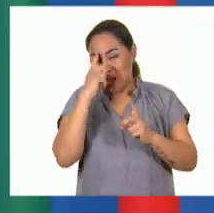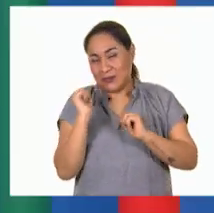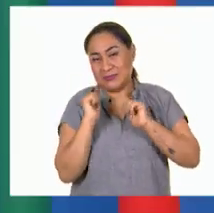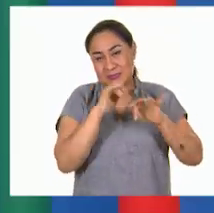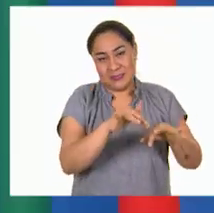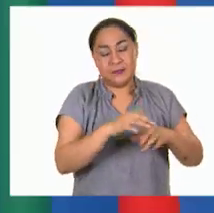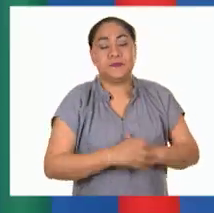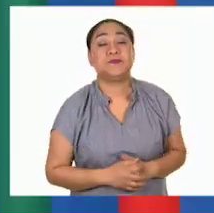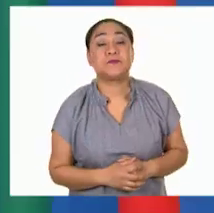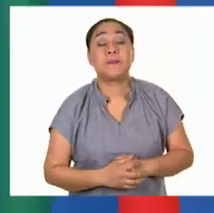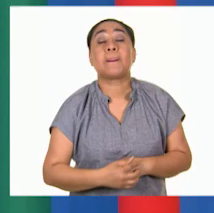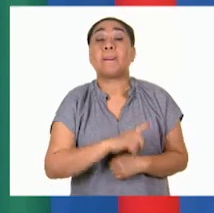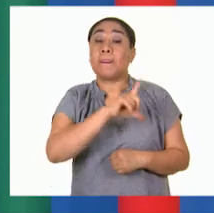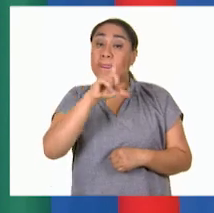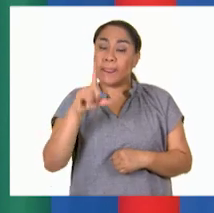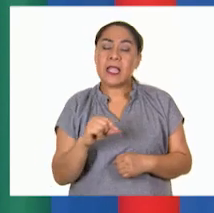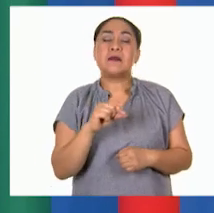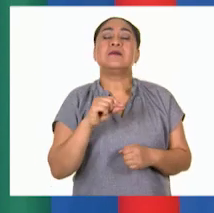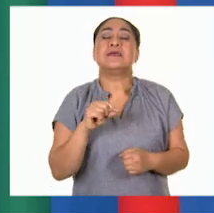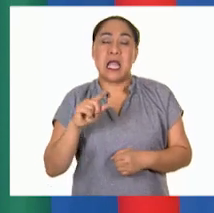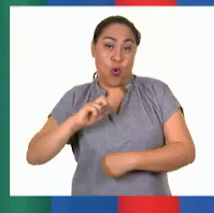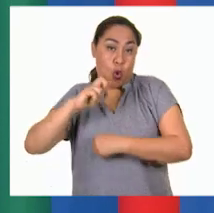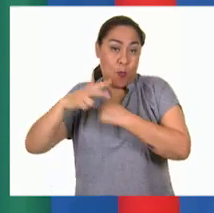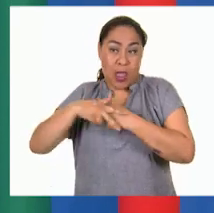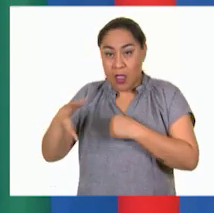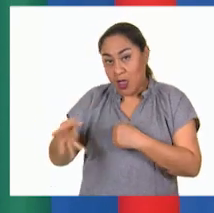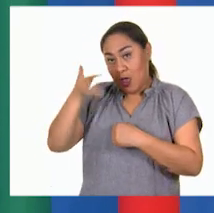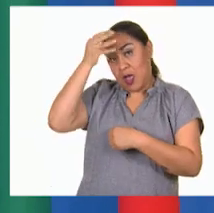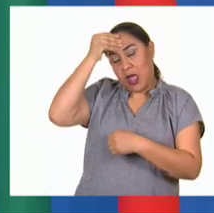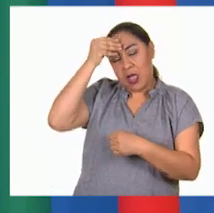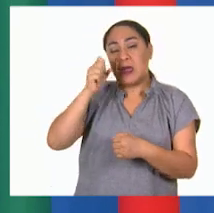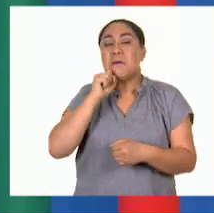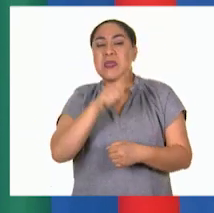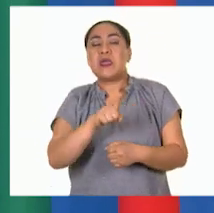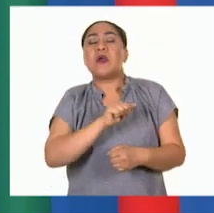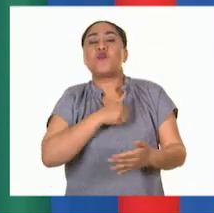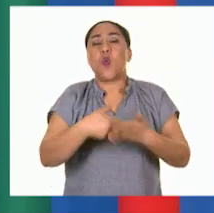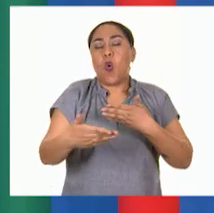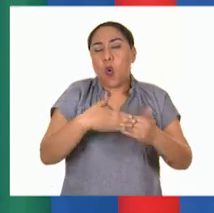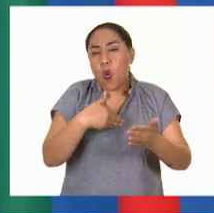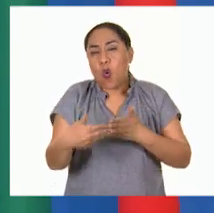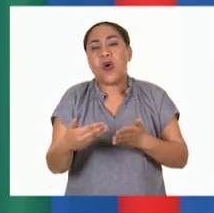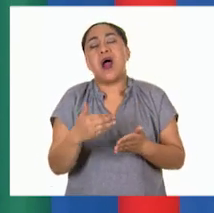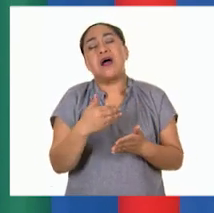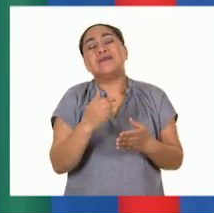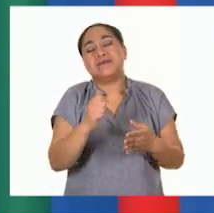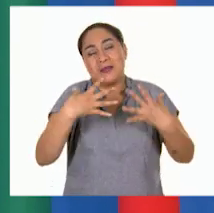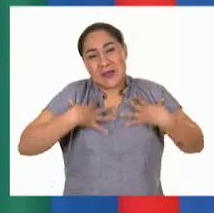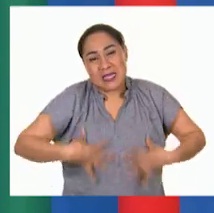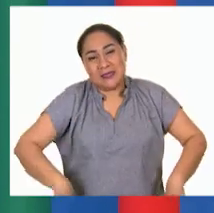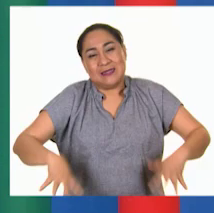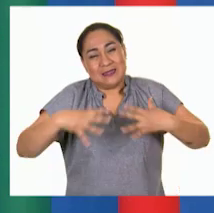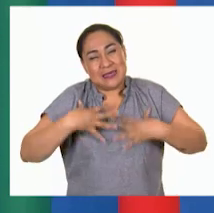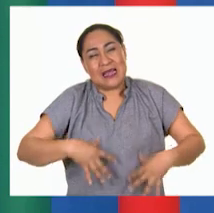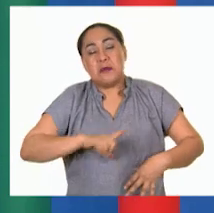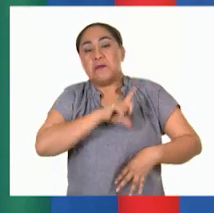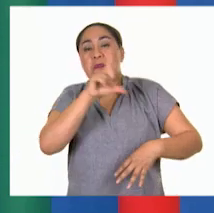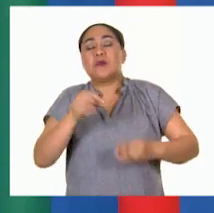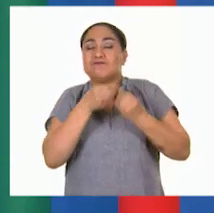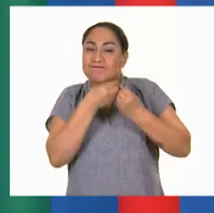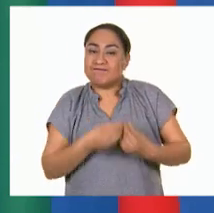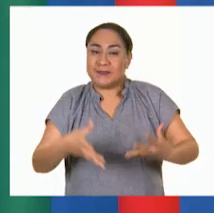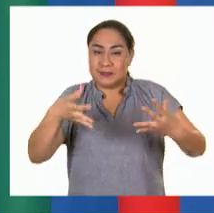Y finalmente, la influencia europea en la moda puede observarse en todas las tendencias de vestimenta que se volvieron